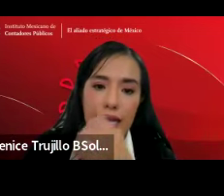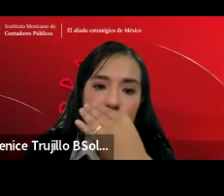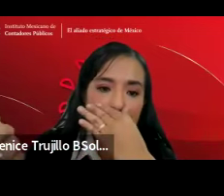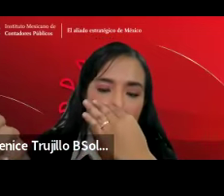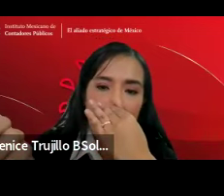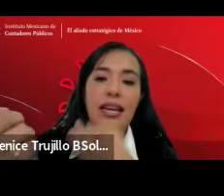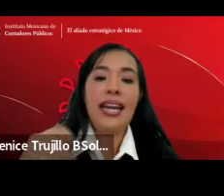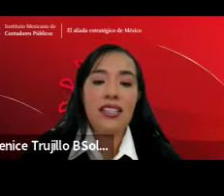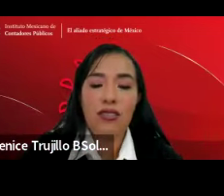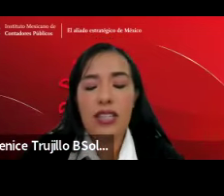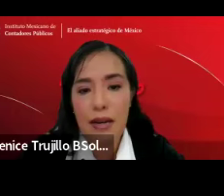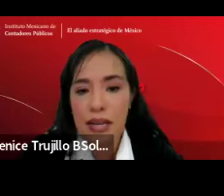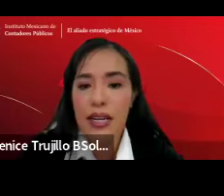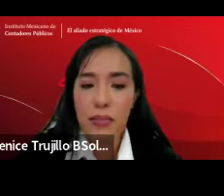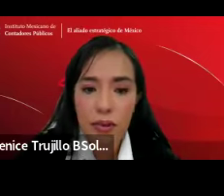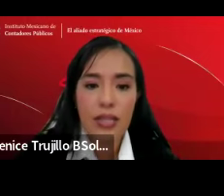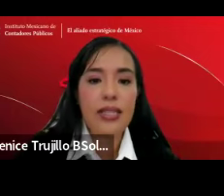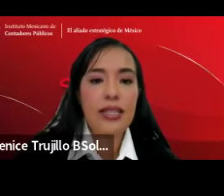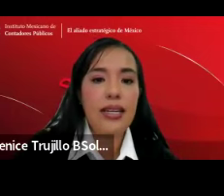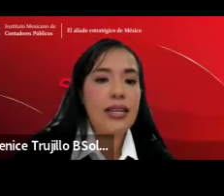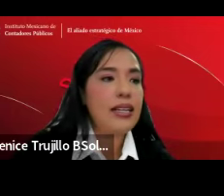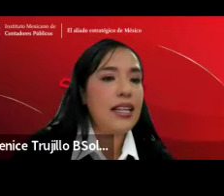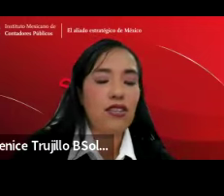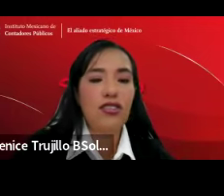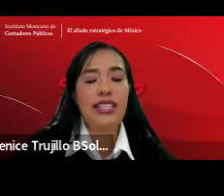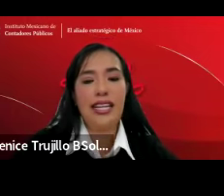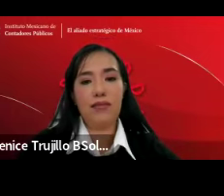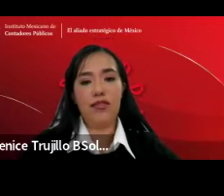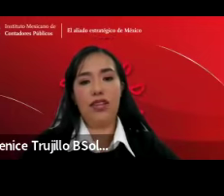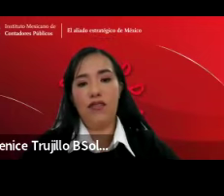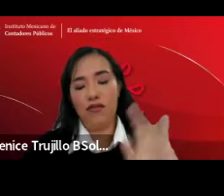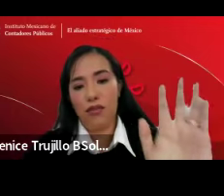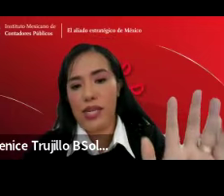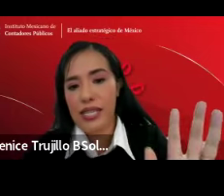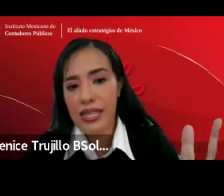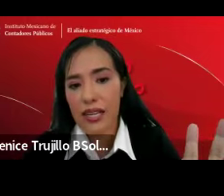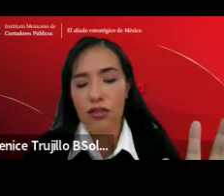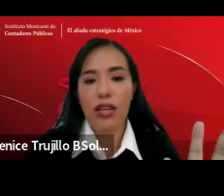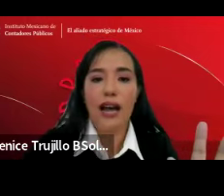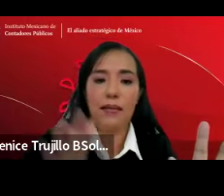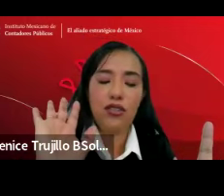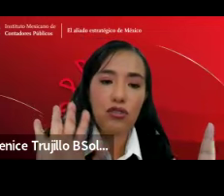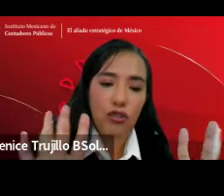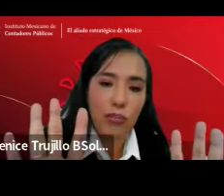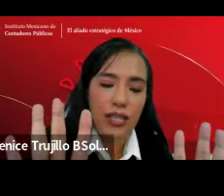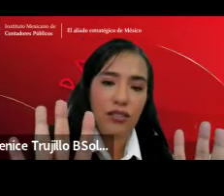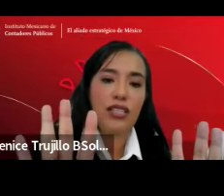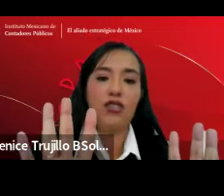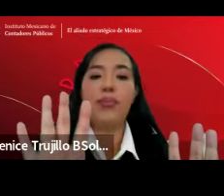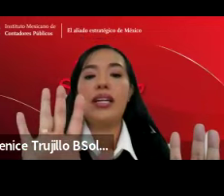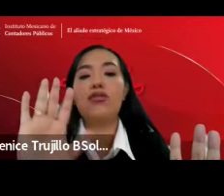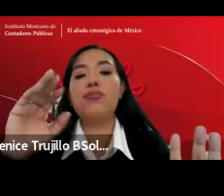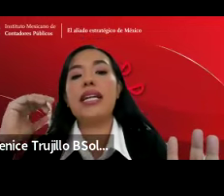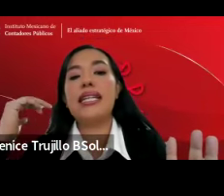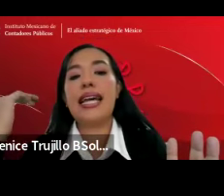la autoridad. Estos se llaman reportes. Entonces tenemos informes en ceros, avisos con